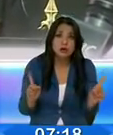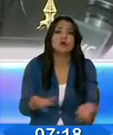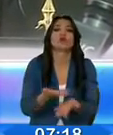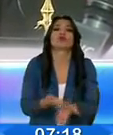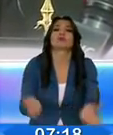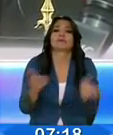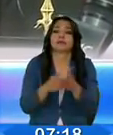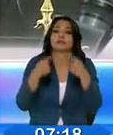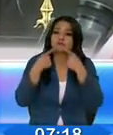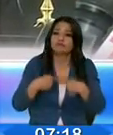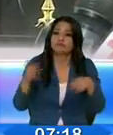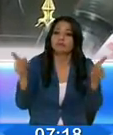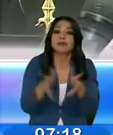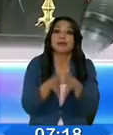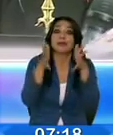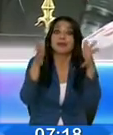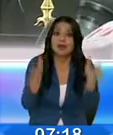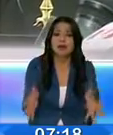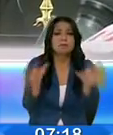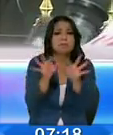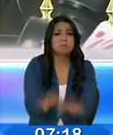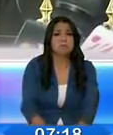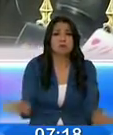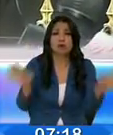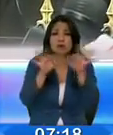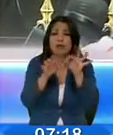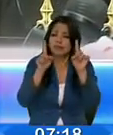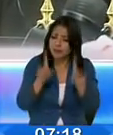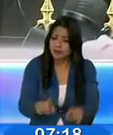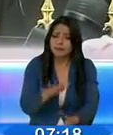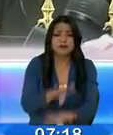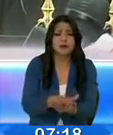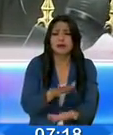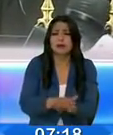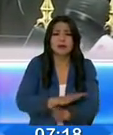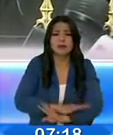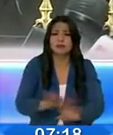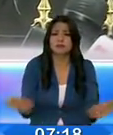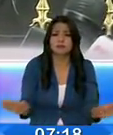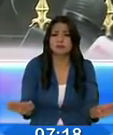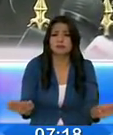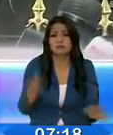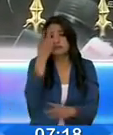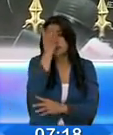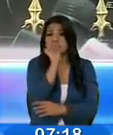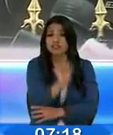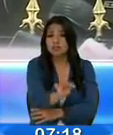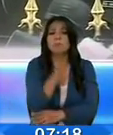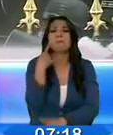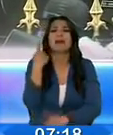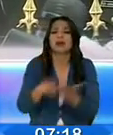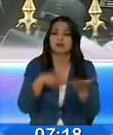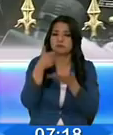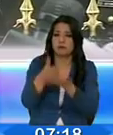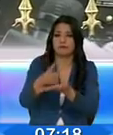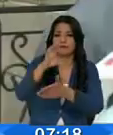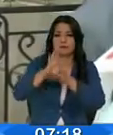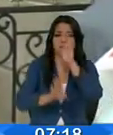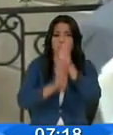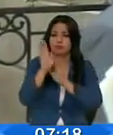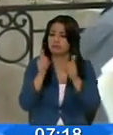mensaje general que yo creo que debe calar es que tranquilidad. Las cosas que se están haciendo es para tener un mejor